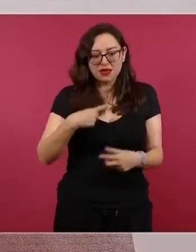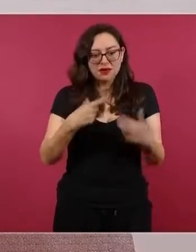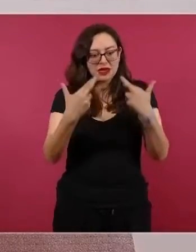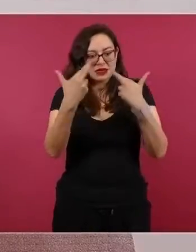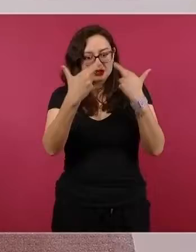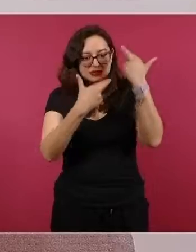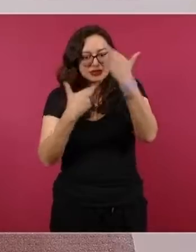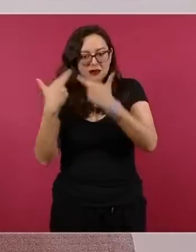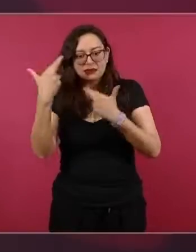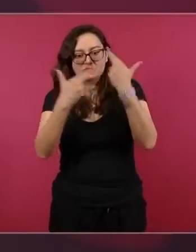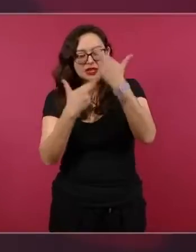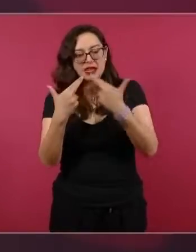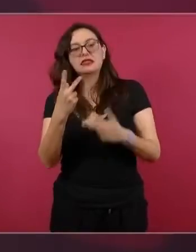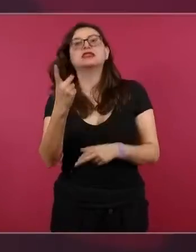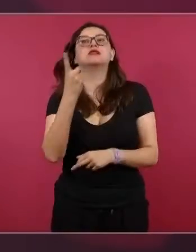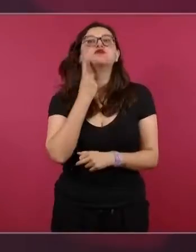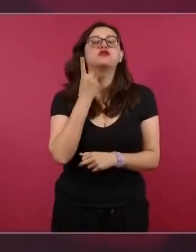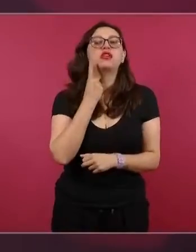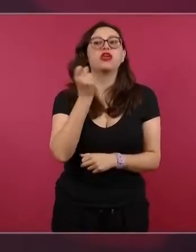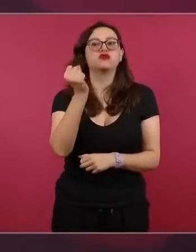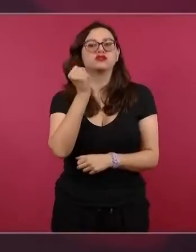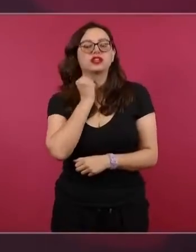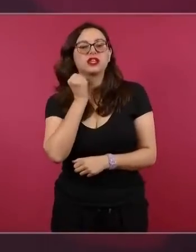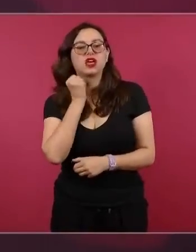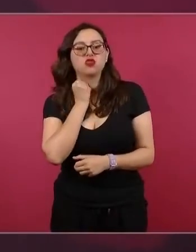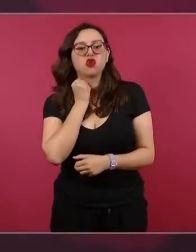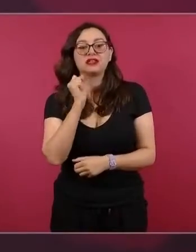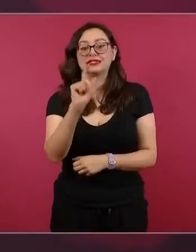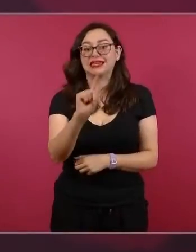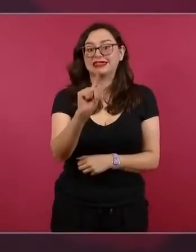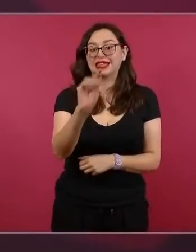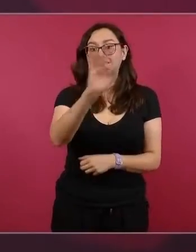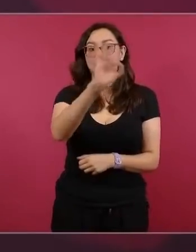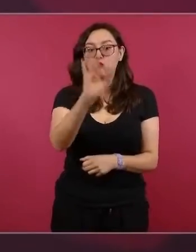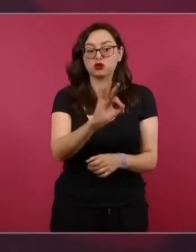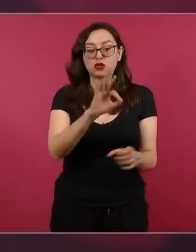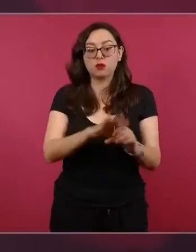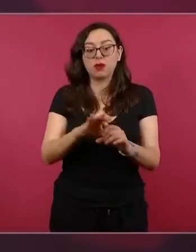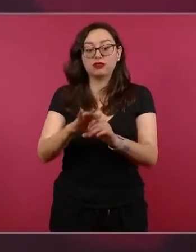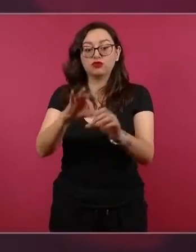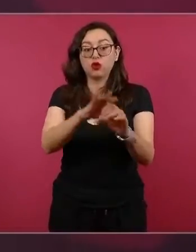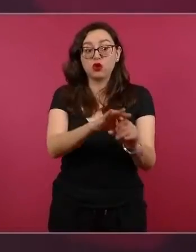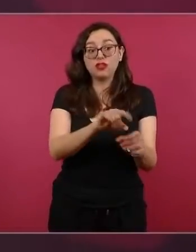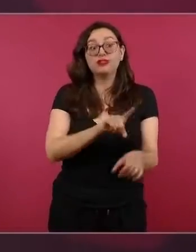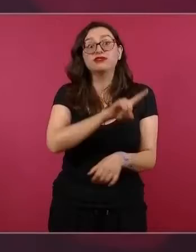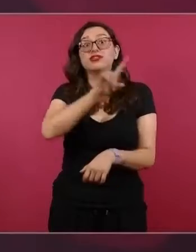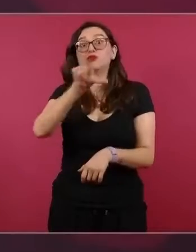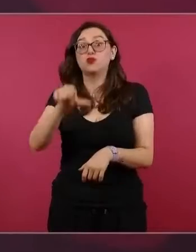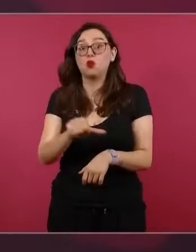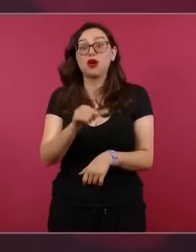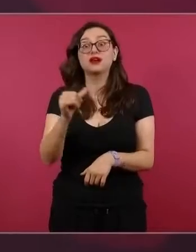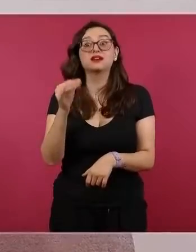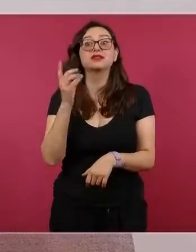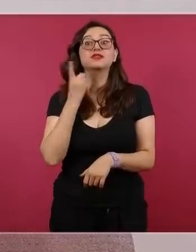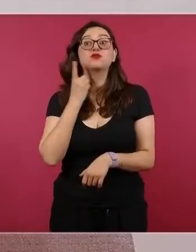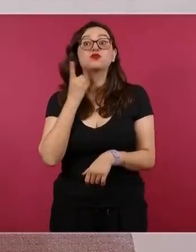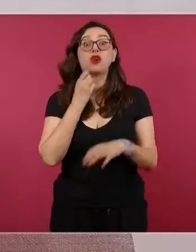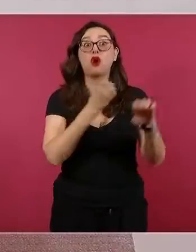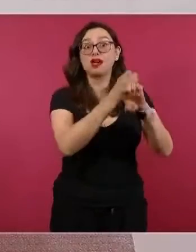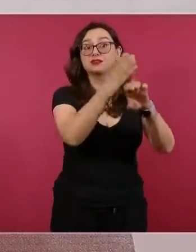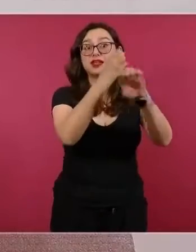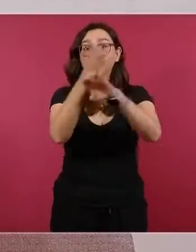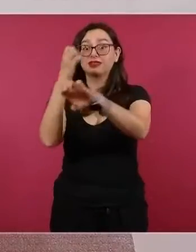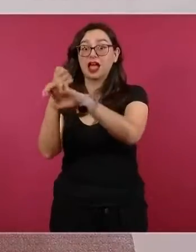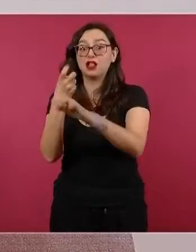ambas cámaras y luego la ratificación de todos los estados, ¿cierto?, de la mayoría de los estados. Entonces, ese es un elemento